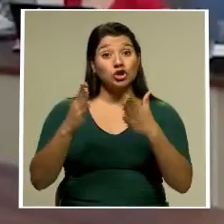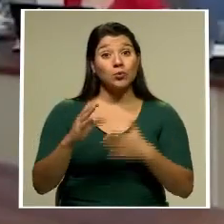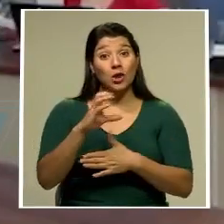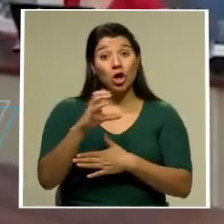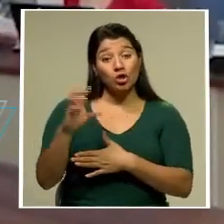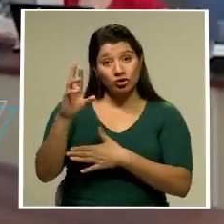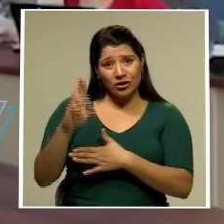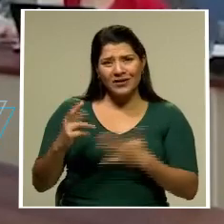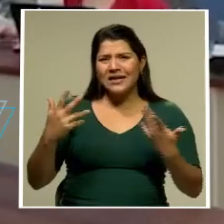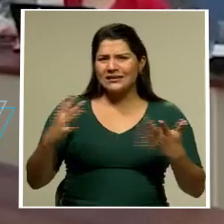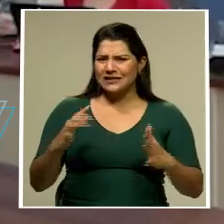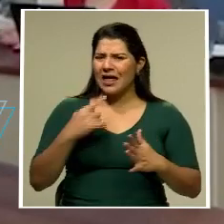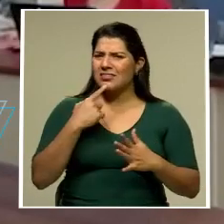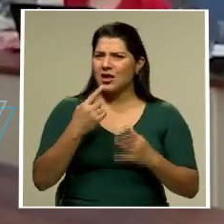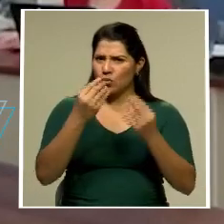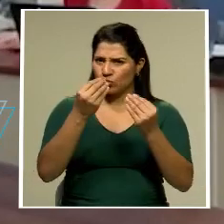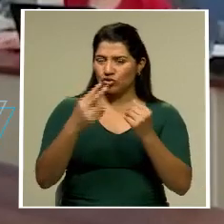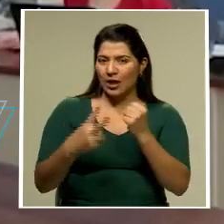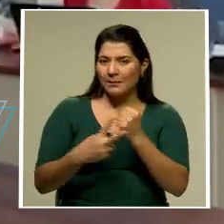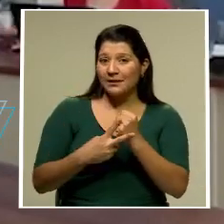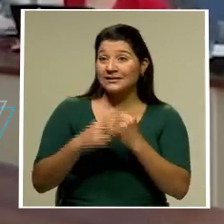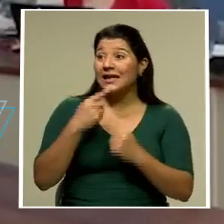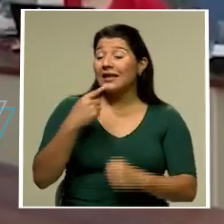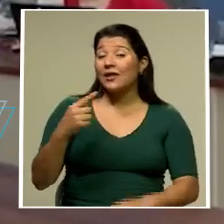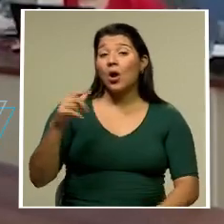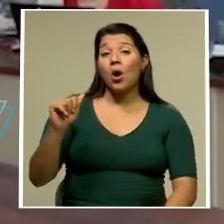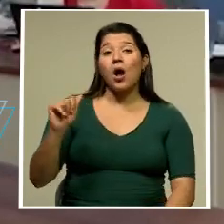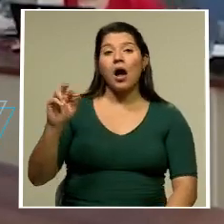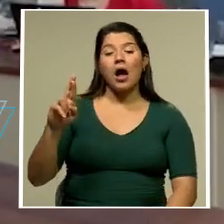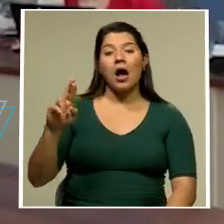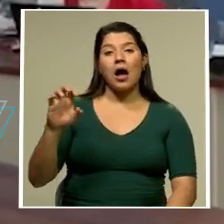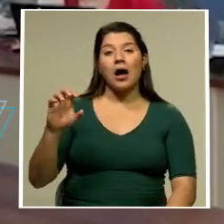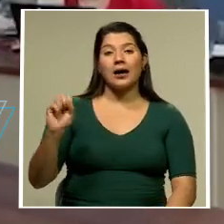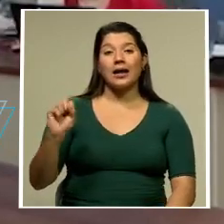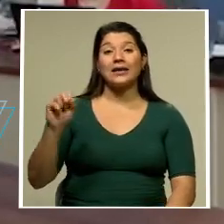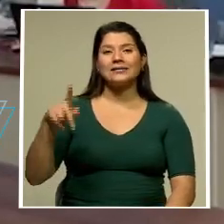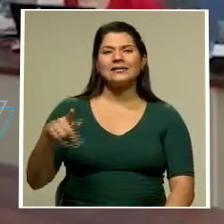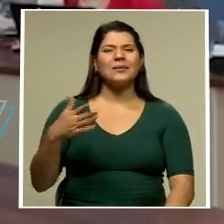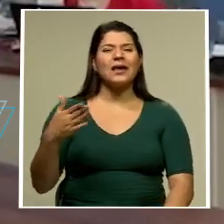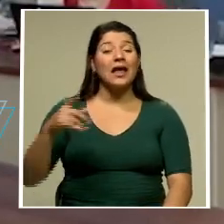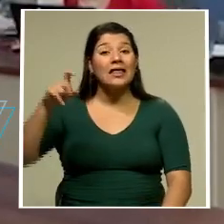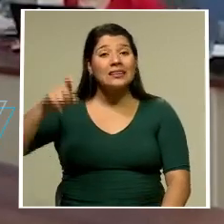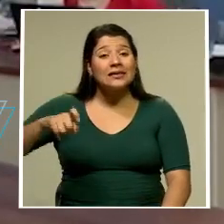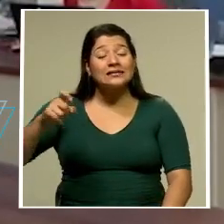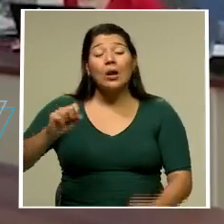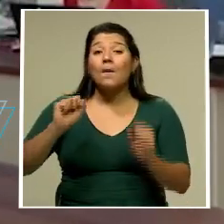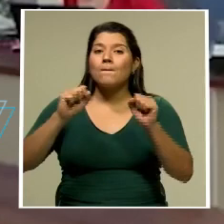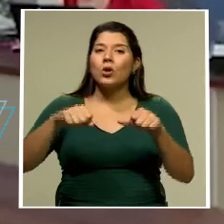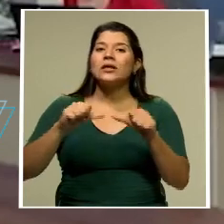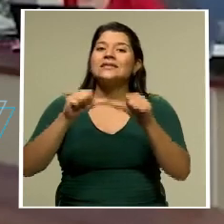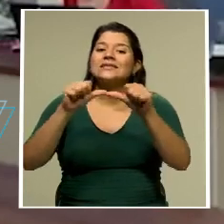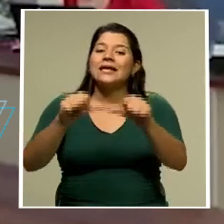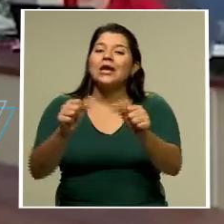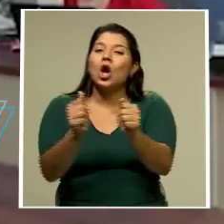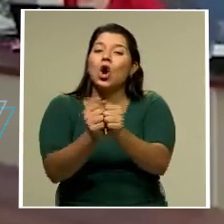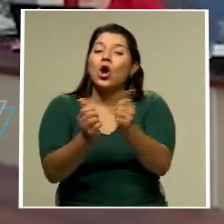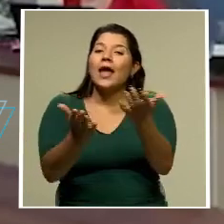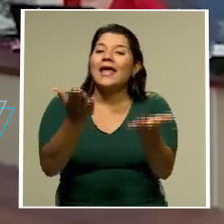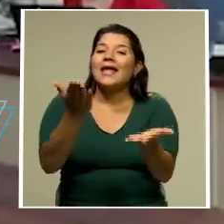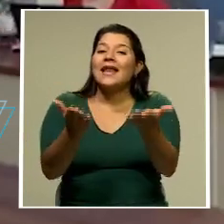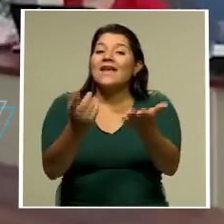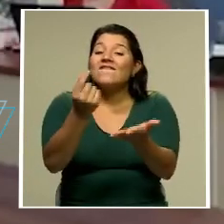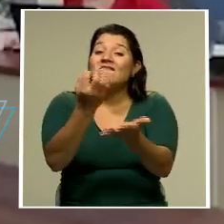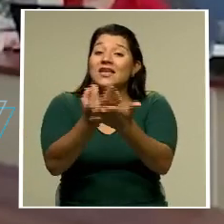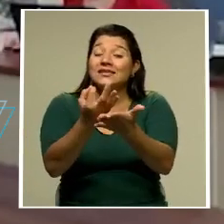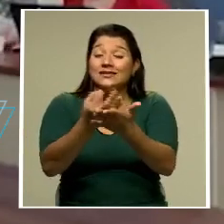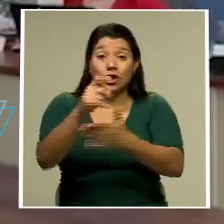indicado en reiteradas ocasiones a la Autoridad Reguladora de los Servicios Públicos que es necesario mantener los equilibrios financieros necesarios,